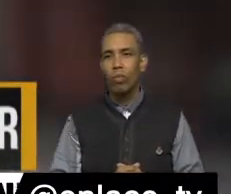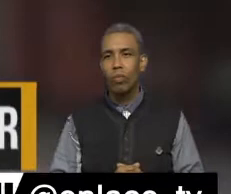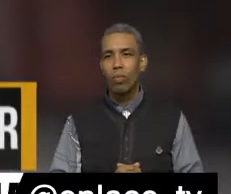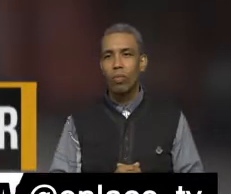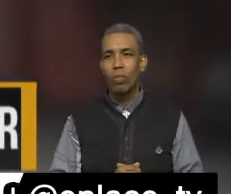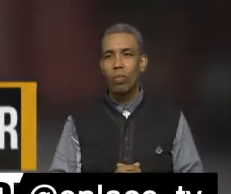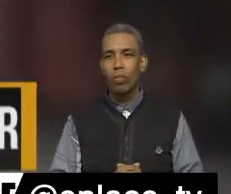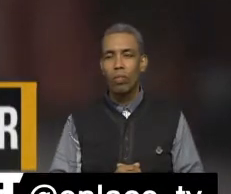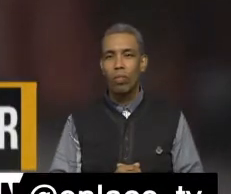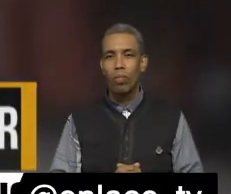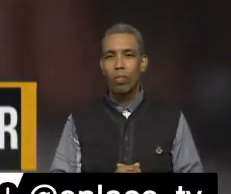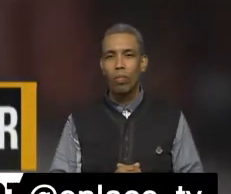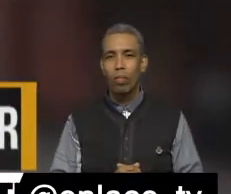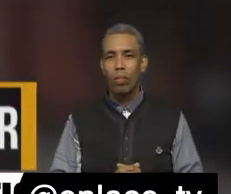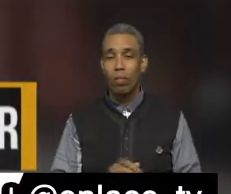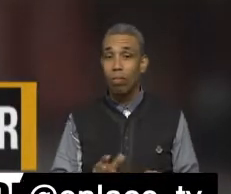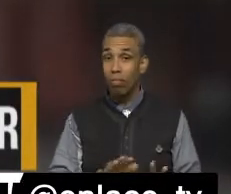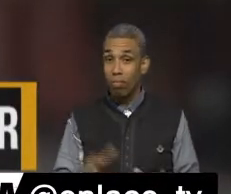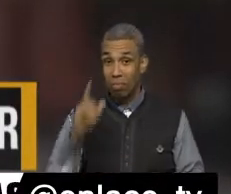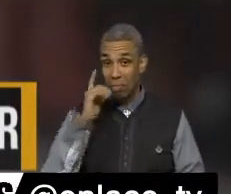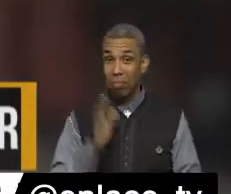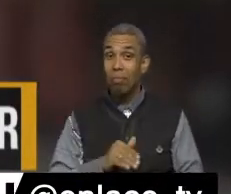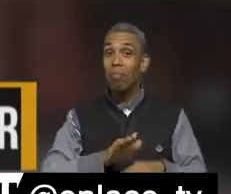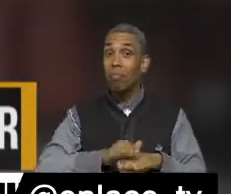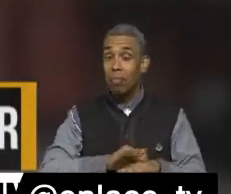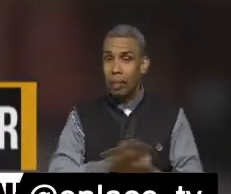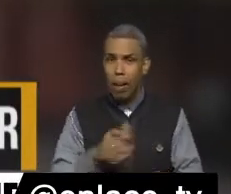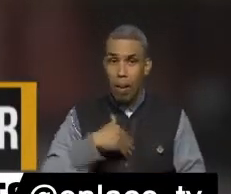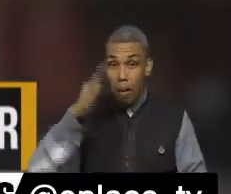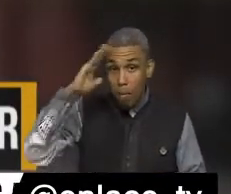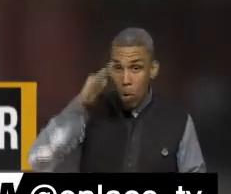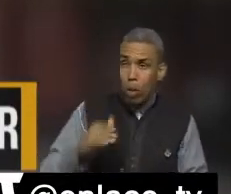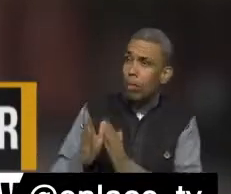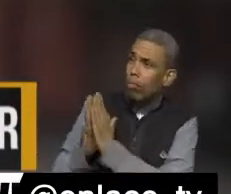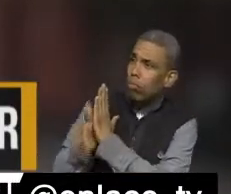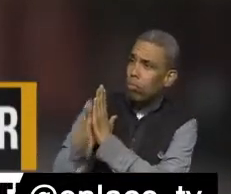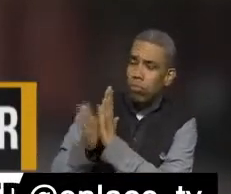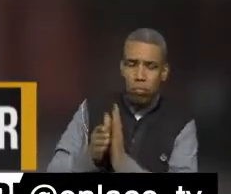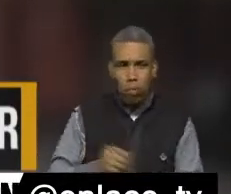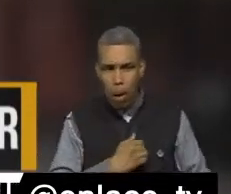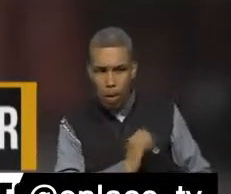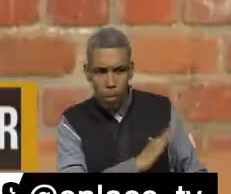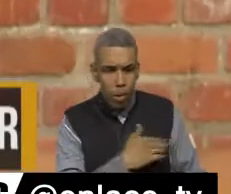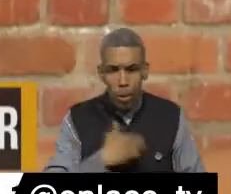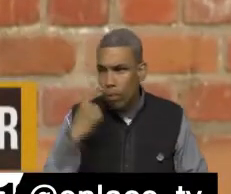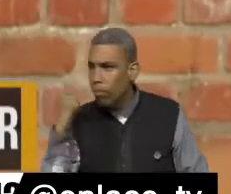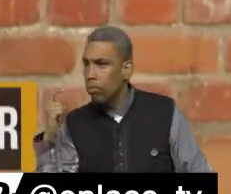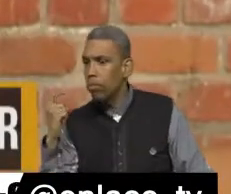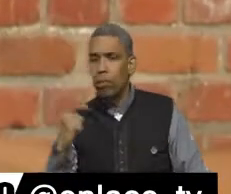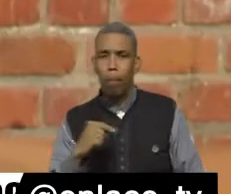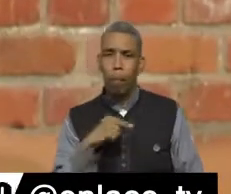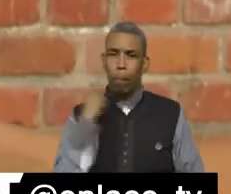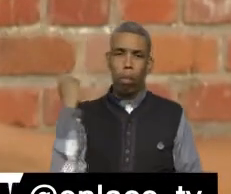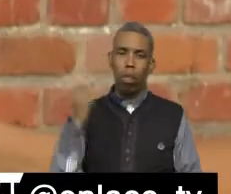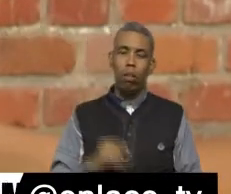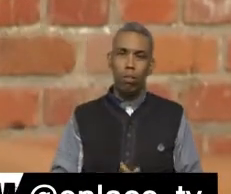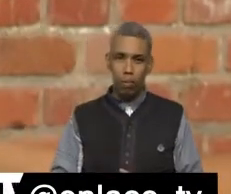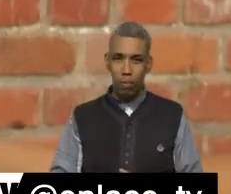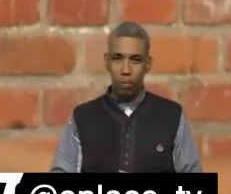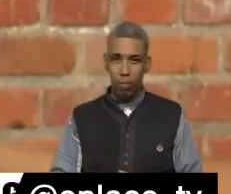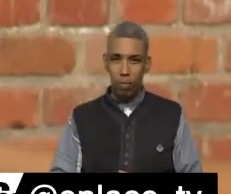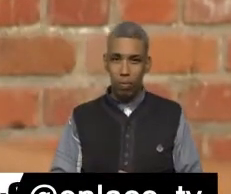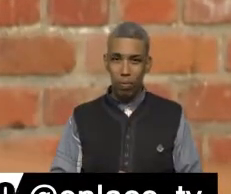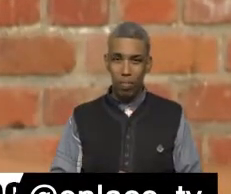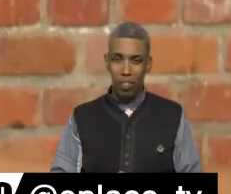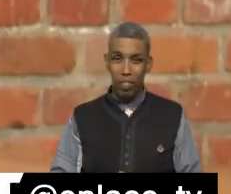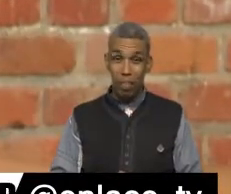conocimiento lo que había pasado a las autoridades y ellos empezaron la búsqueda del velocípedo sin tener ningún resultado. Y mi hijo inmediatamente se